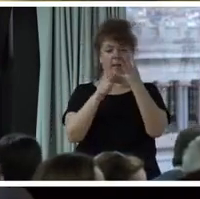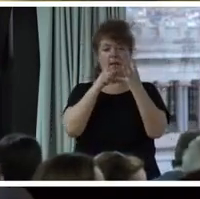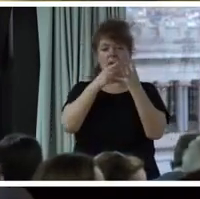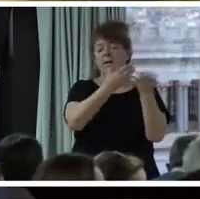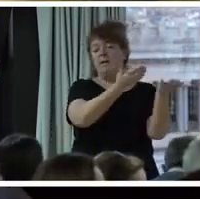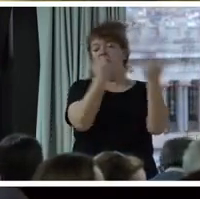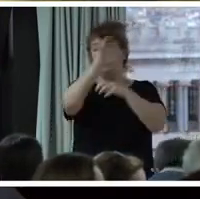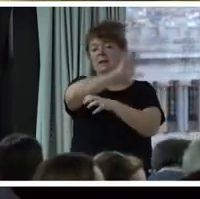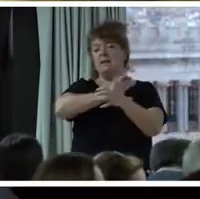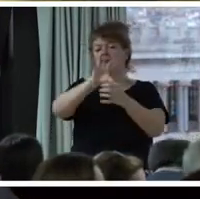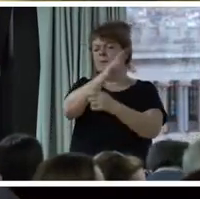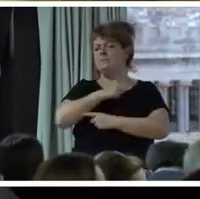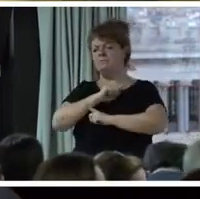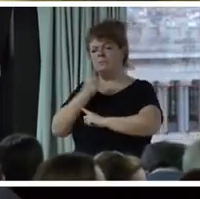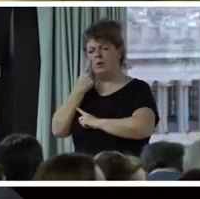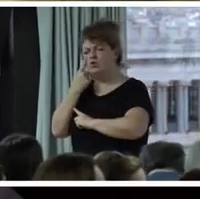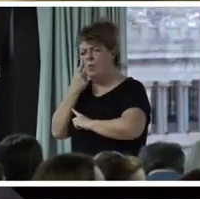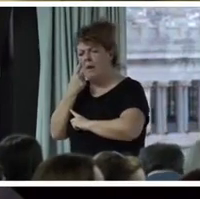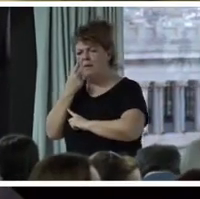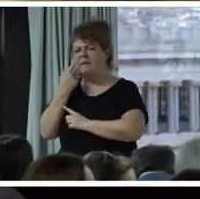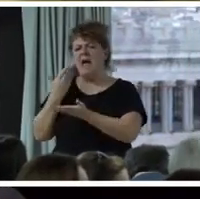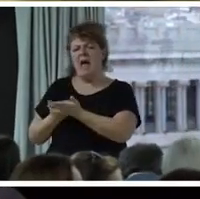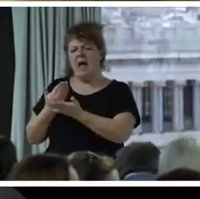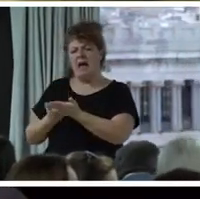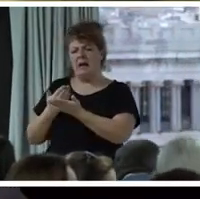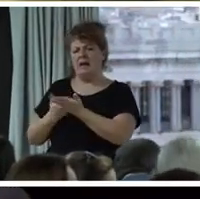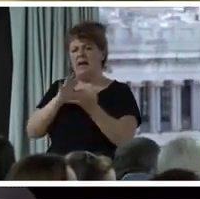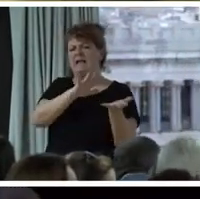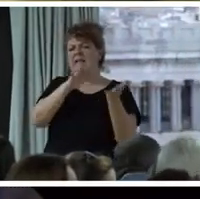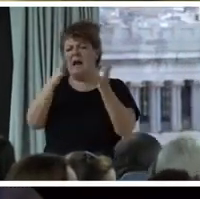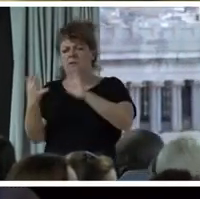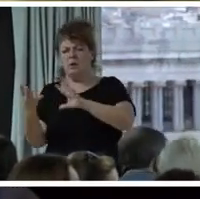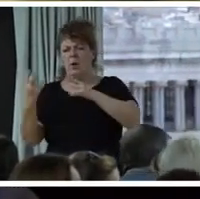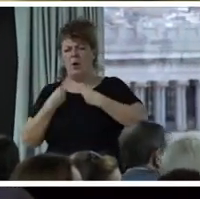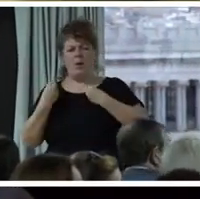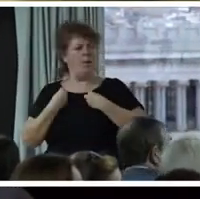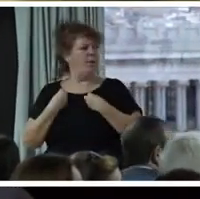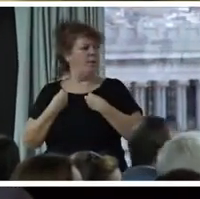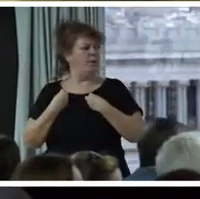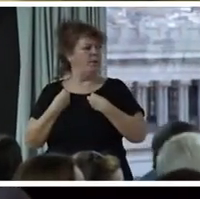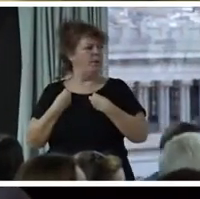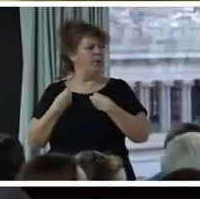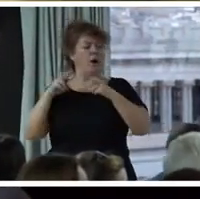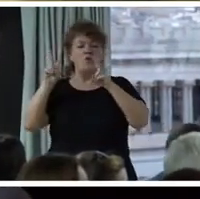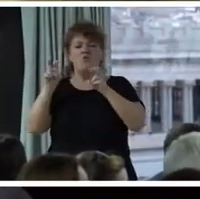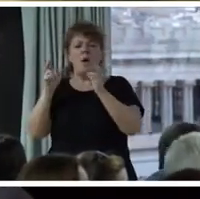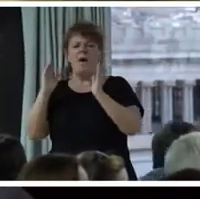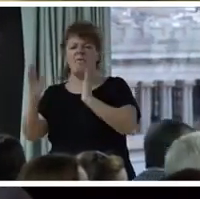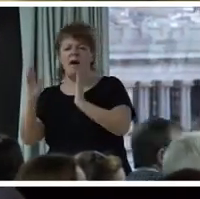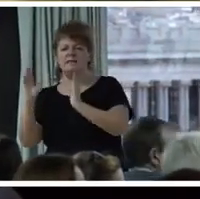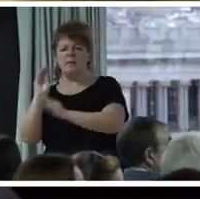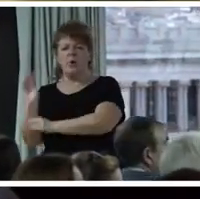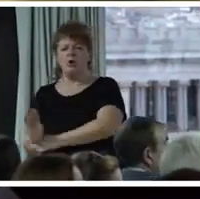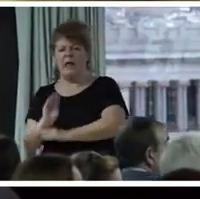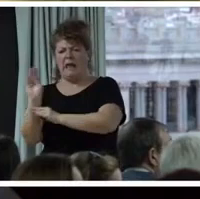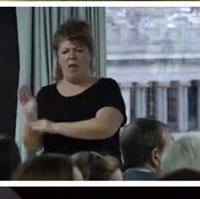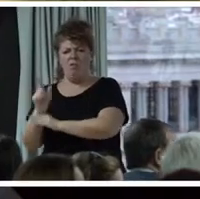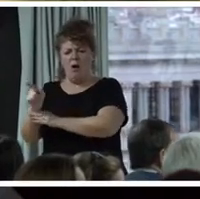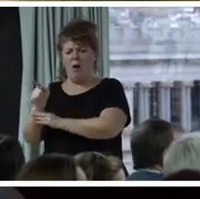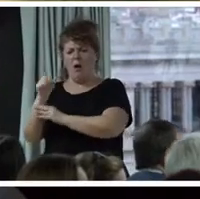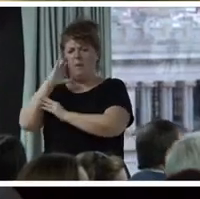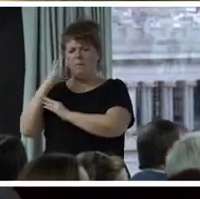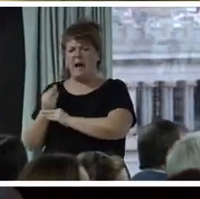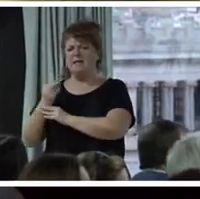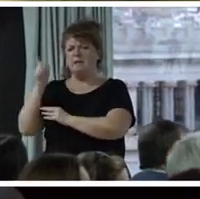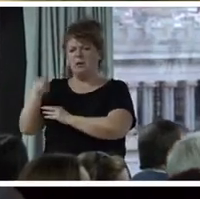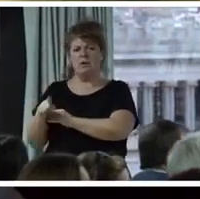internacional que supervise e garantice la transición necesaria para avanzar hacia una nueva fase protegiendo a los palestinos